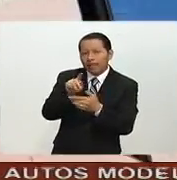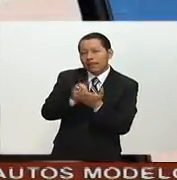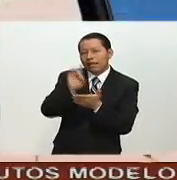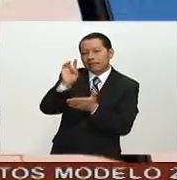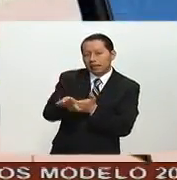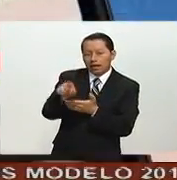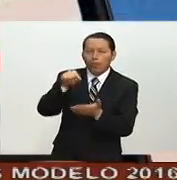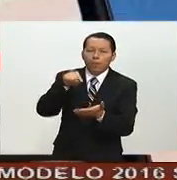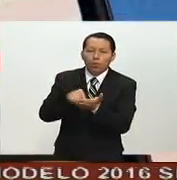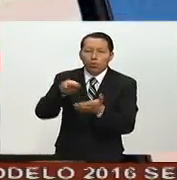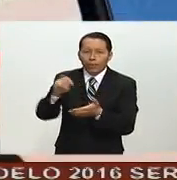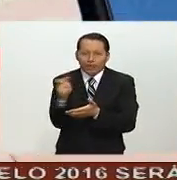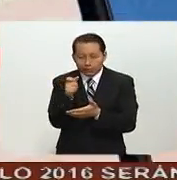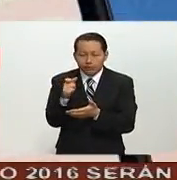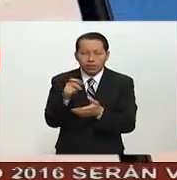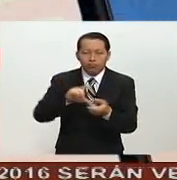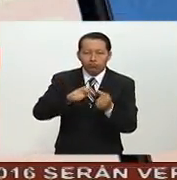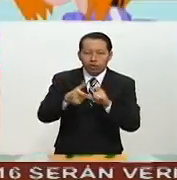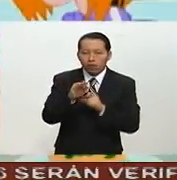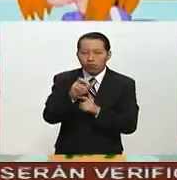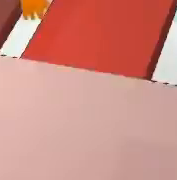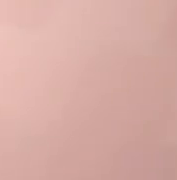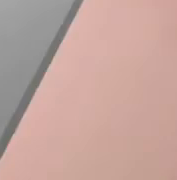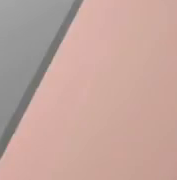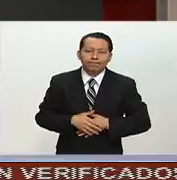www.pensarantesdesextear.mx. Para México al Día, Flor Hurtado.